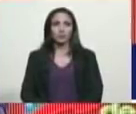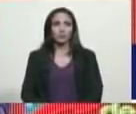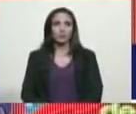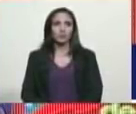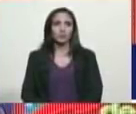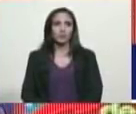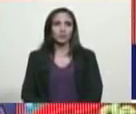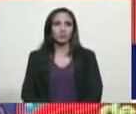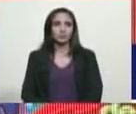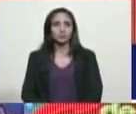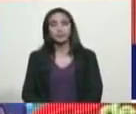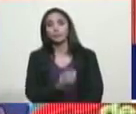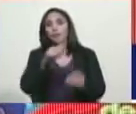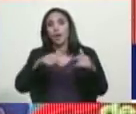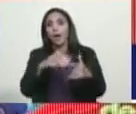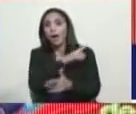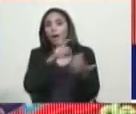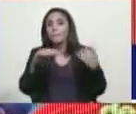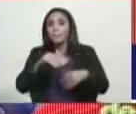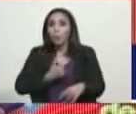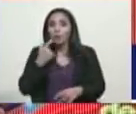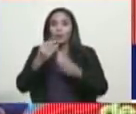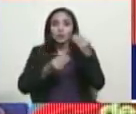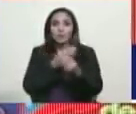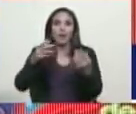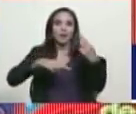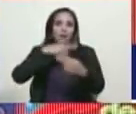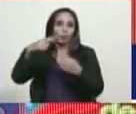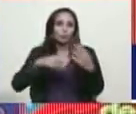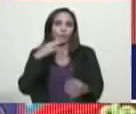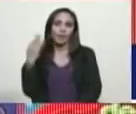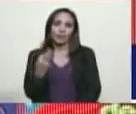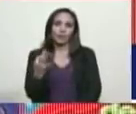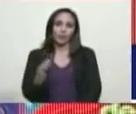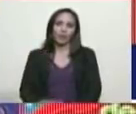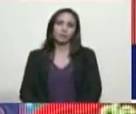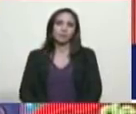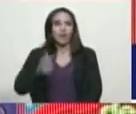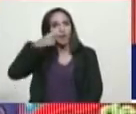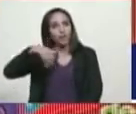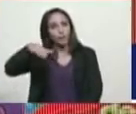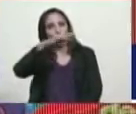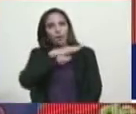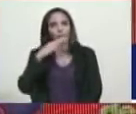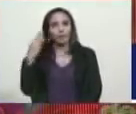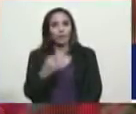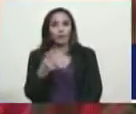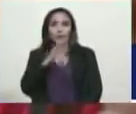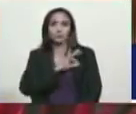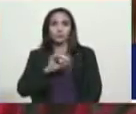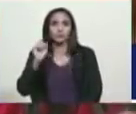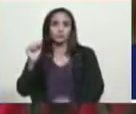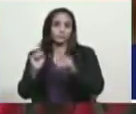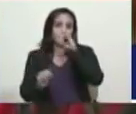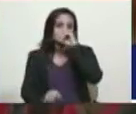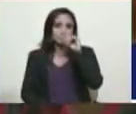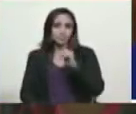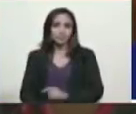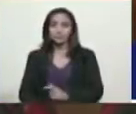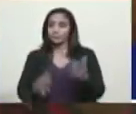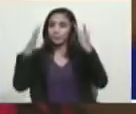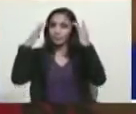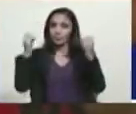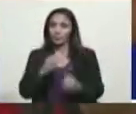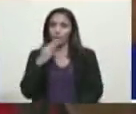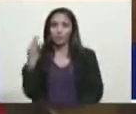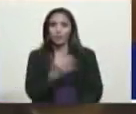Esto solo lo puede hacer una revolución bolivariana, popular, socialista y